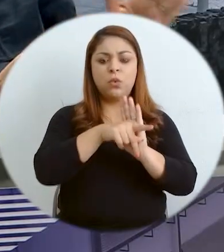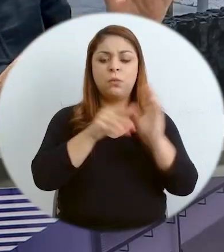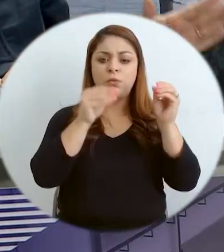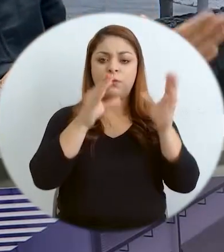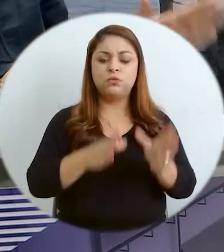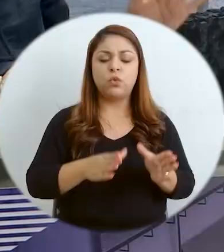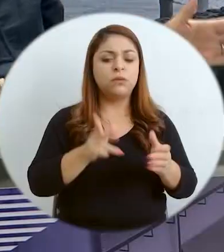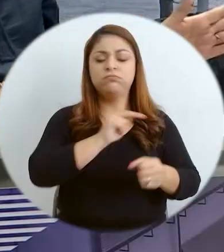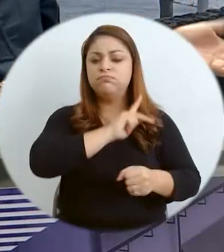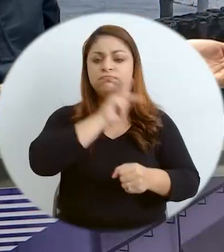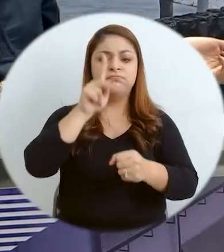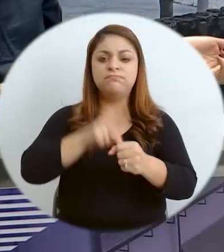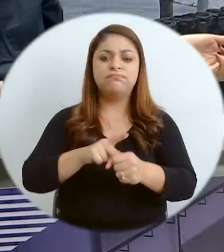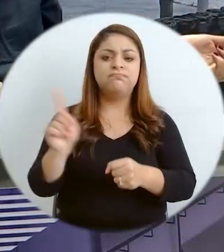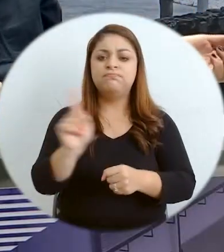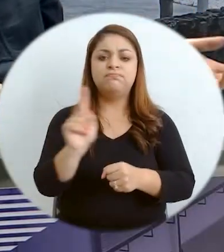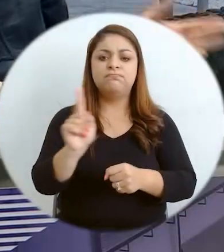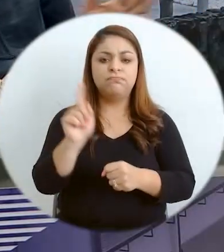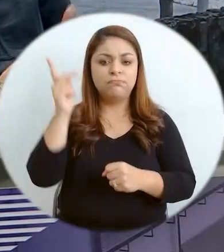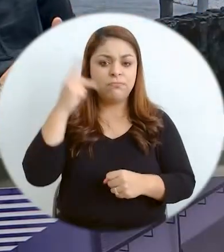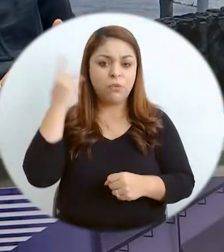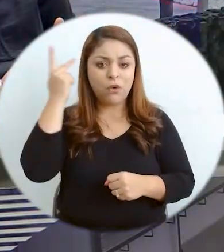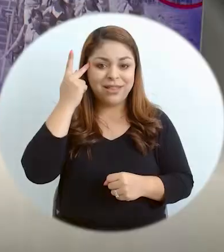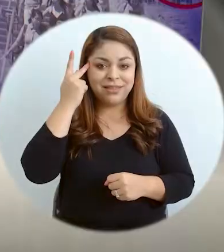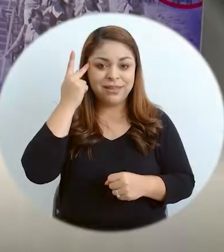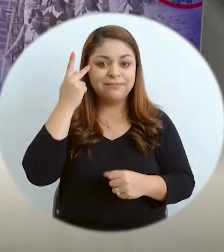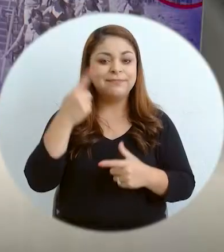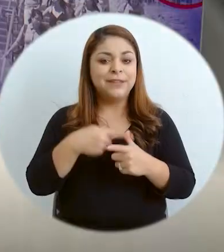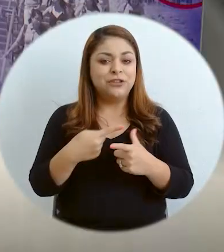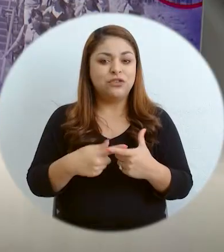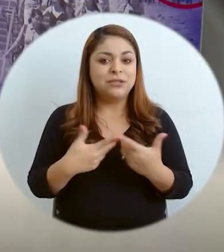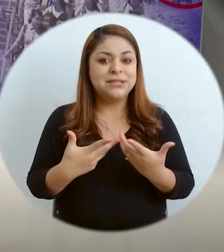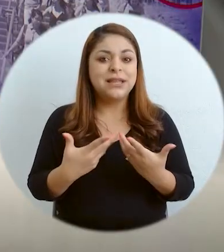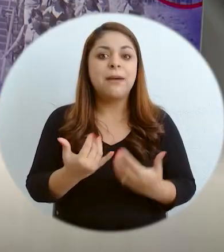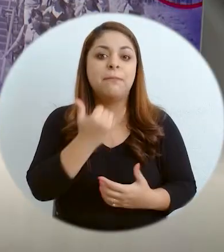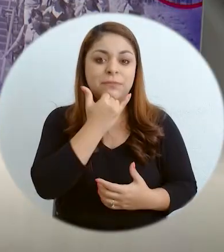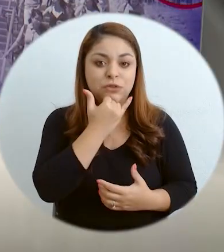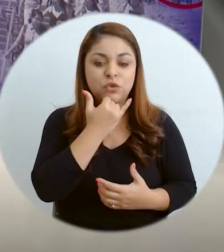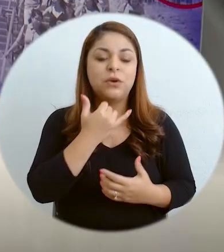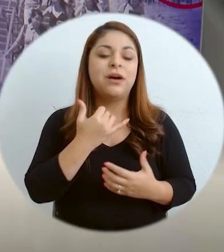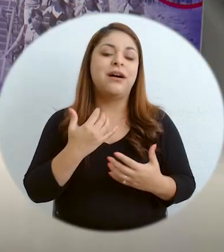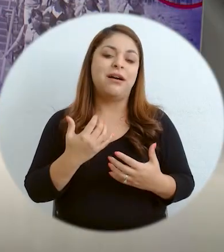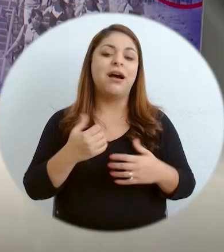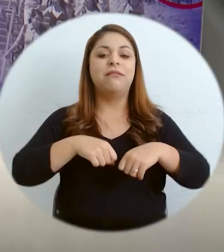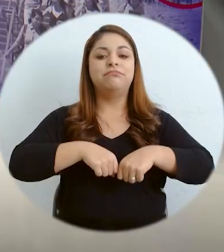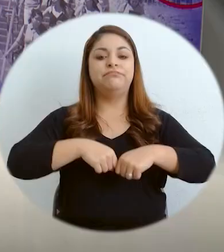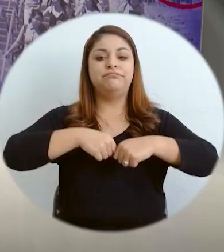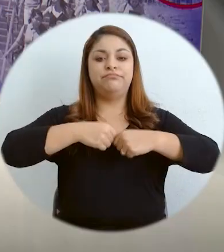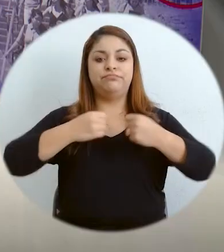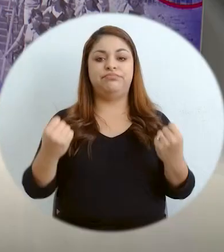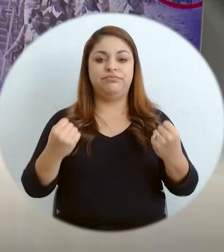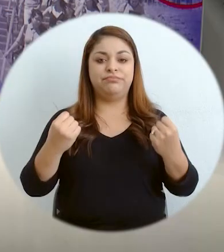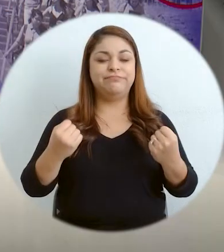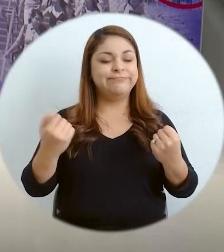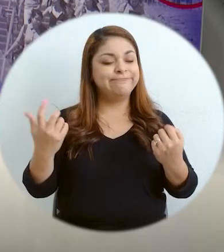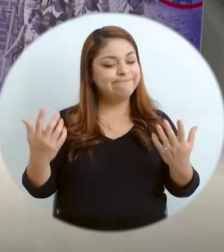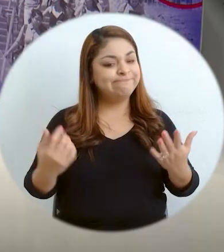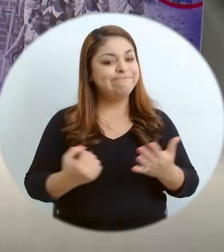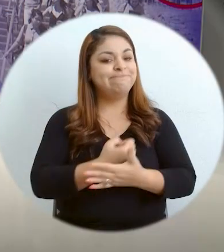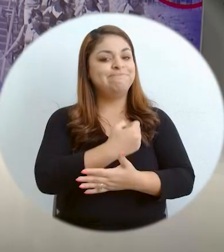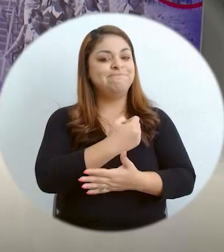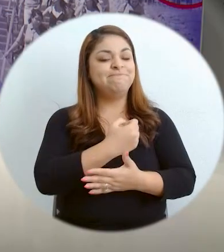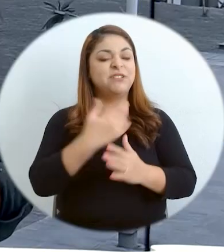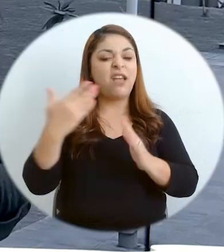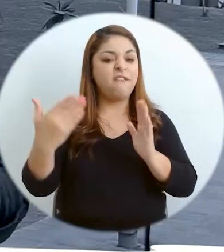las personas docentes que participáramos en política. Entonces, ¿qué vino a hacer eso? Vino a quebrar también,